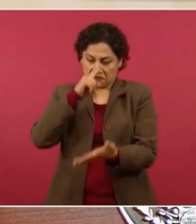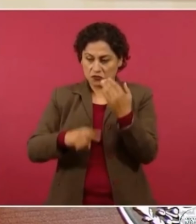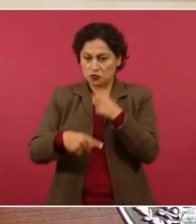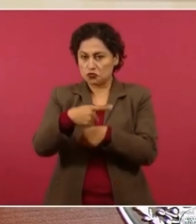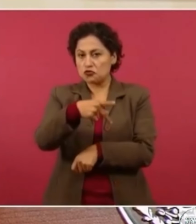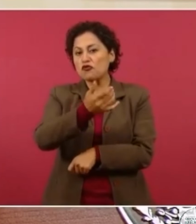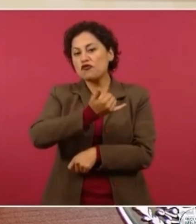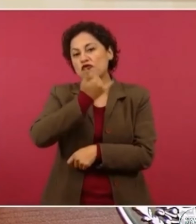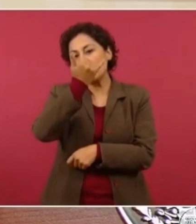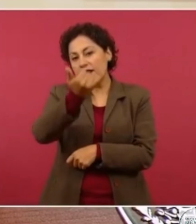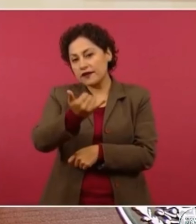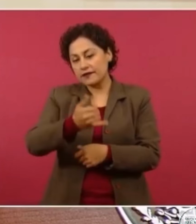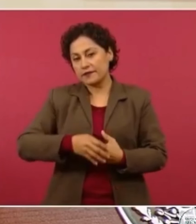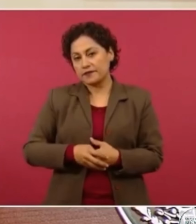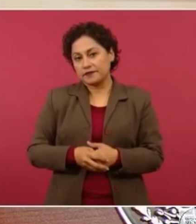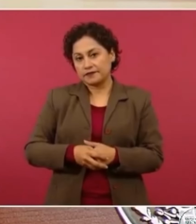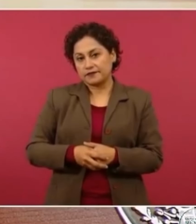porque